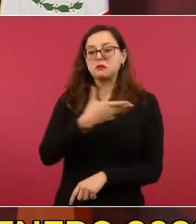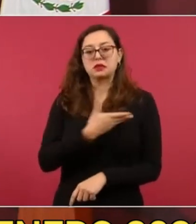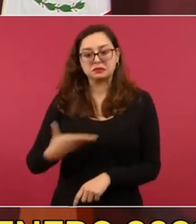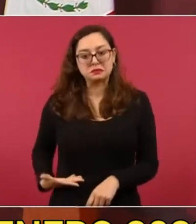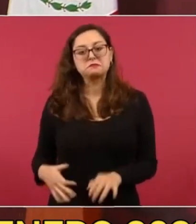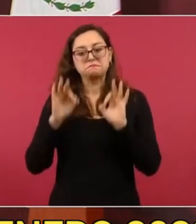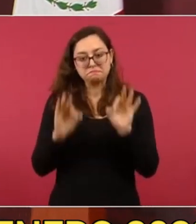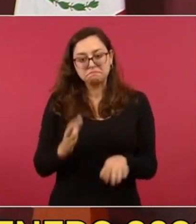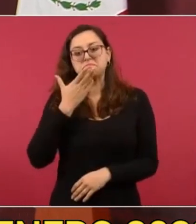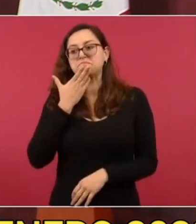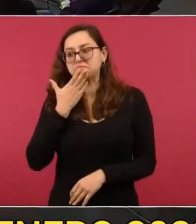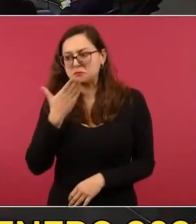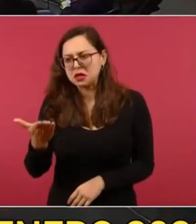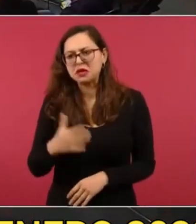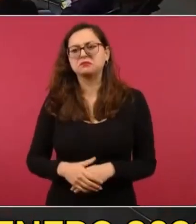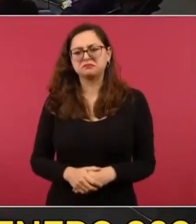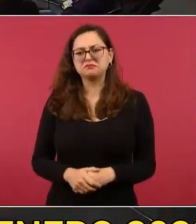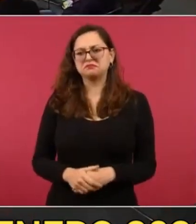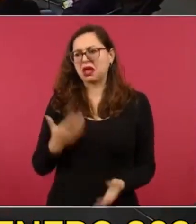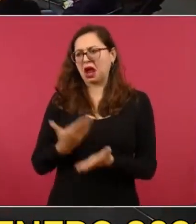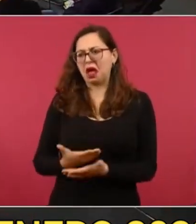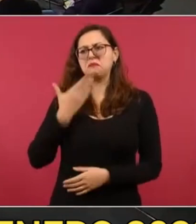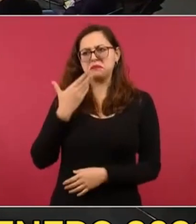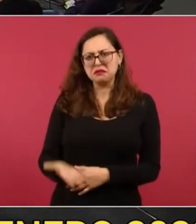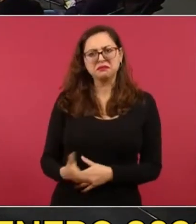nos llevamos muy bien con todos,